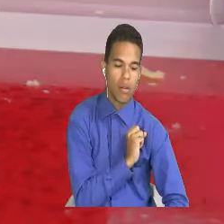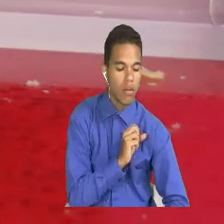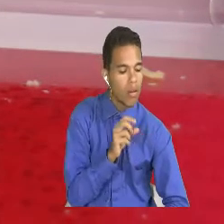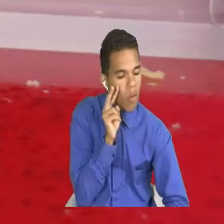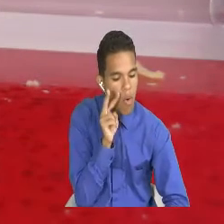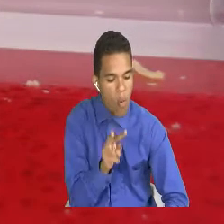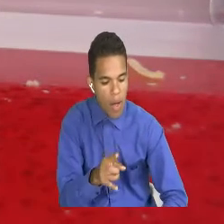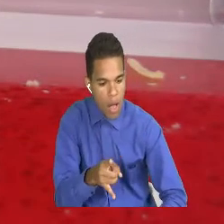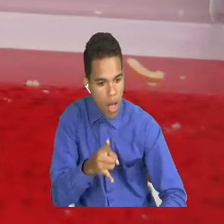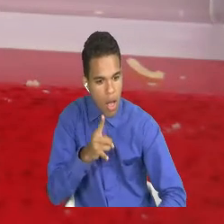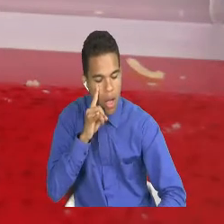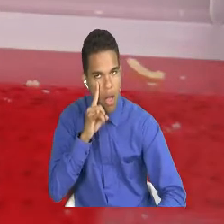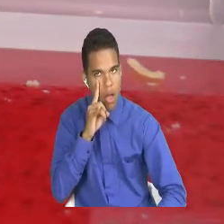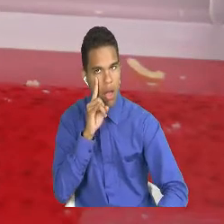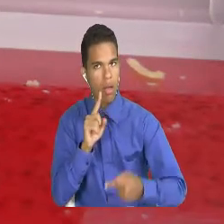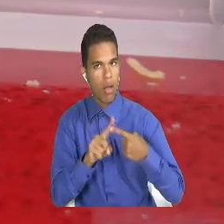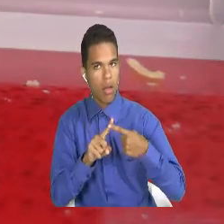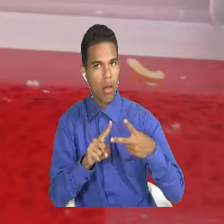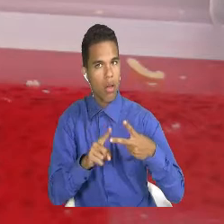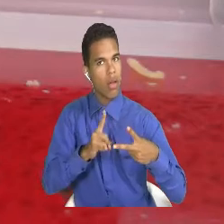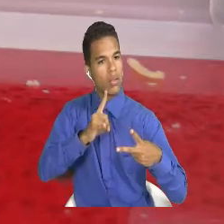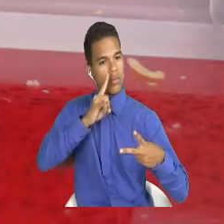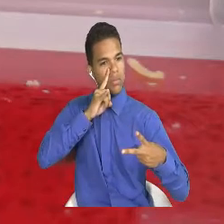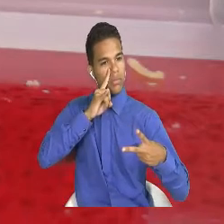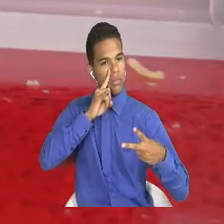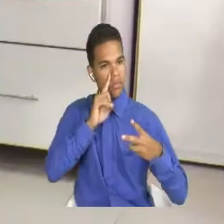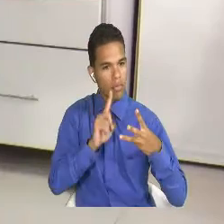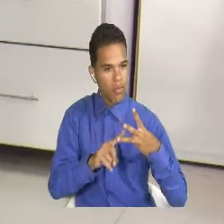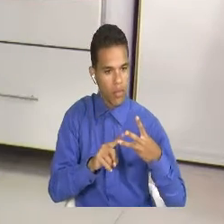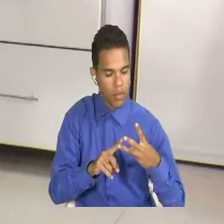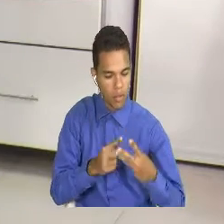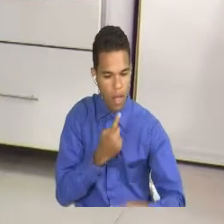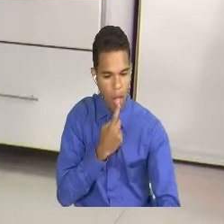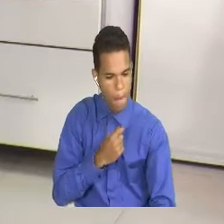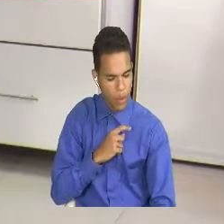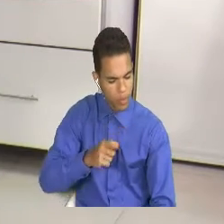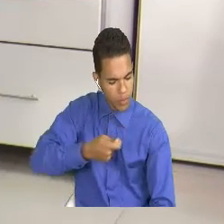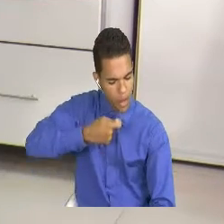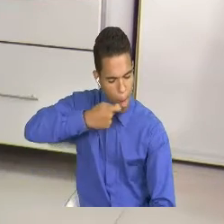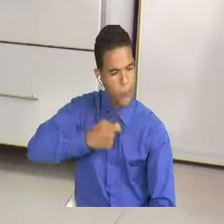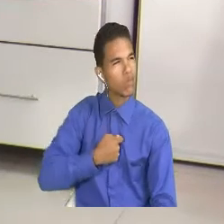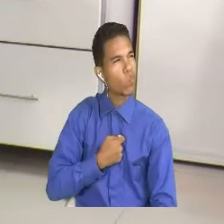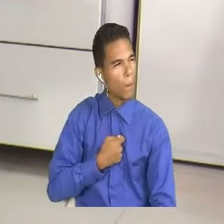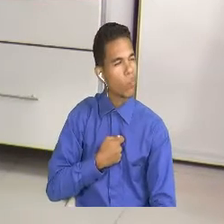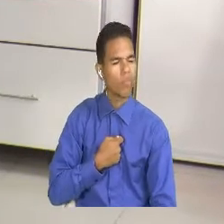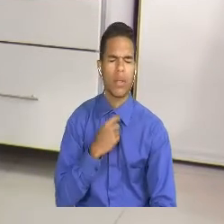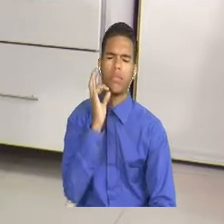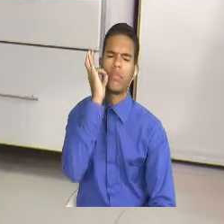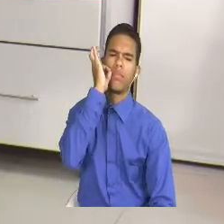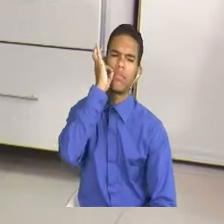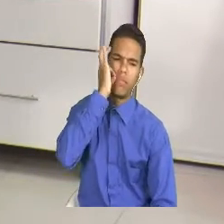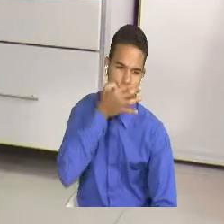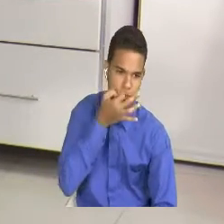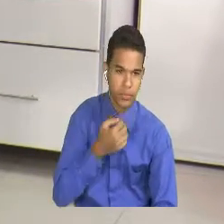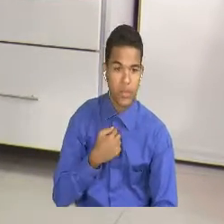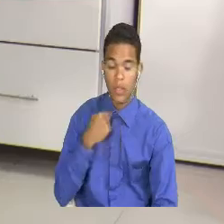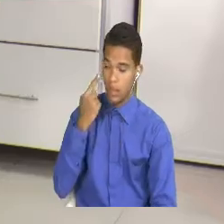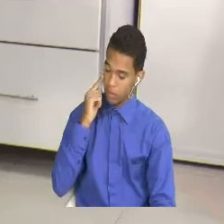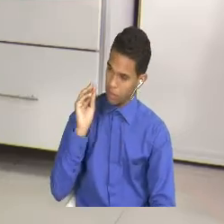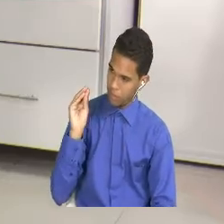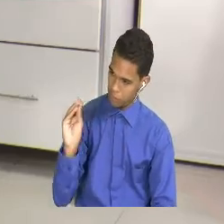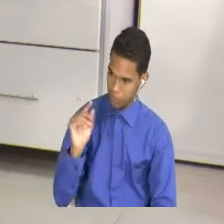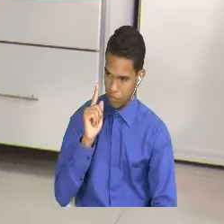Son las tres cosas que tiene uno que tener en cuenta para un buen plato. Bueno, Sergio, yo quiero hacer una pausa aquí chiquitica